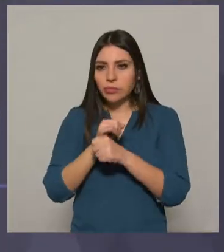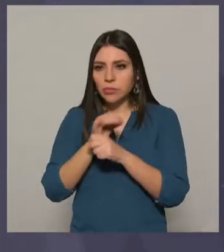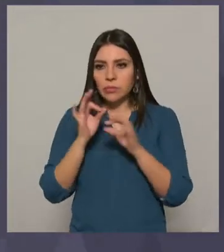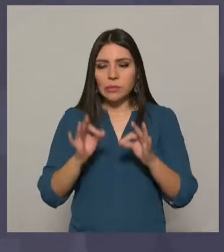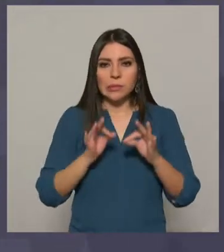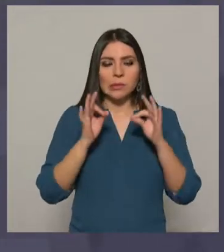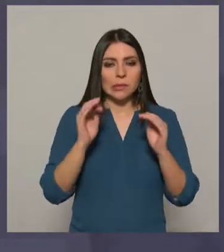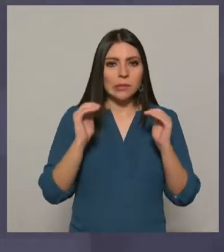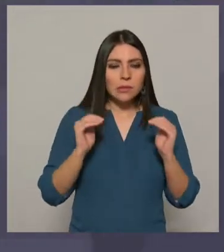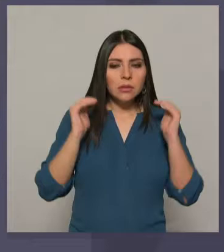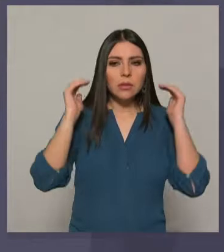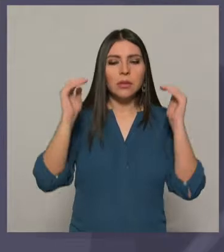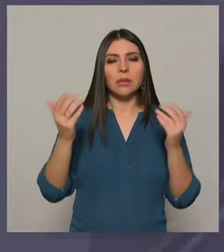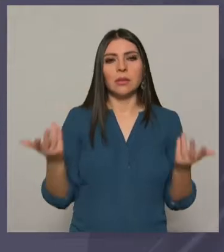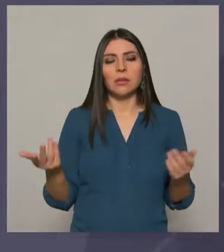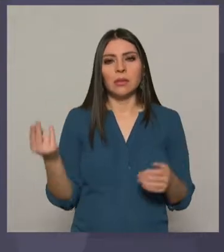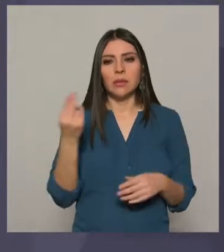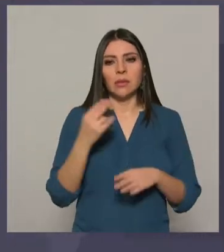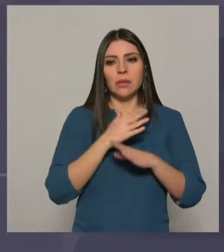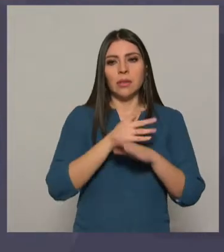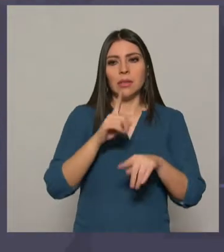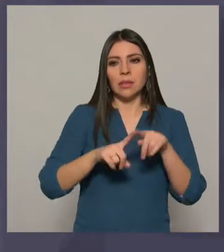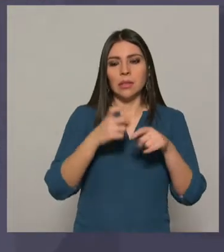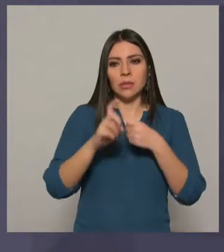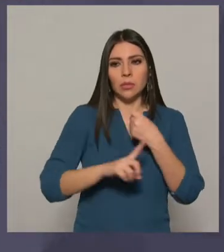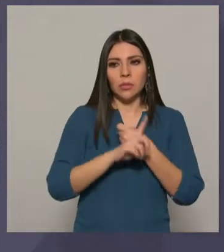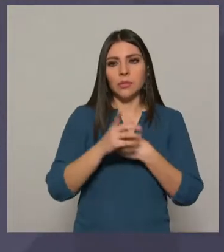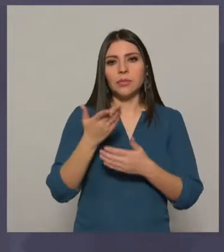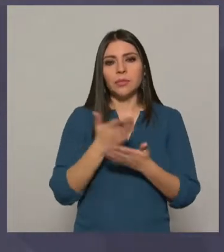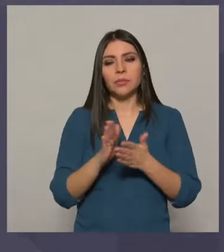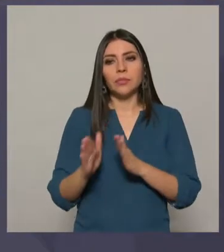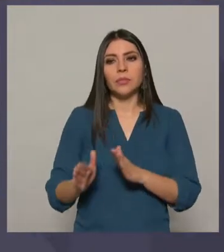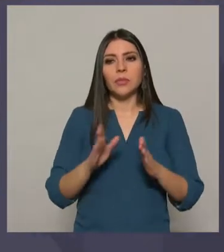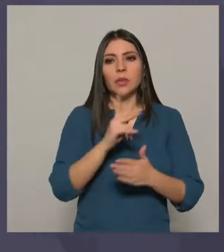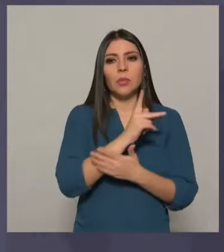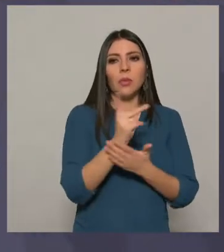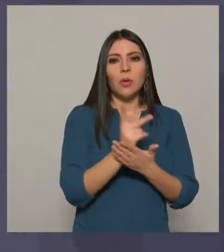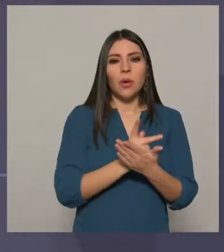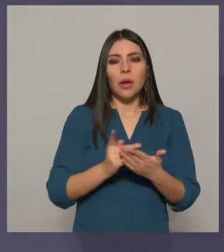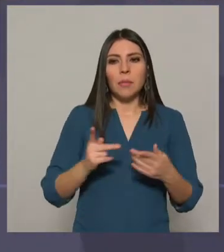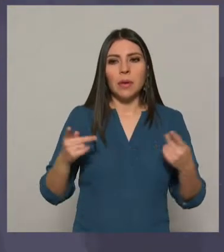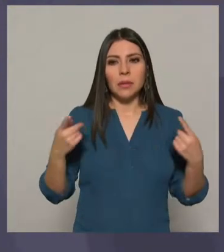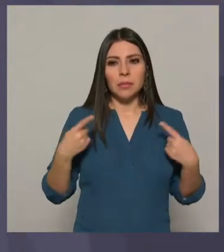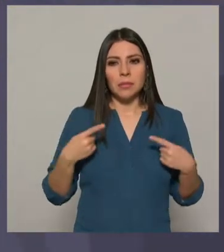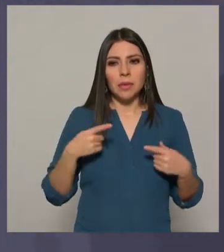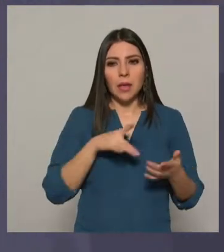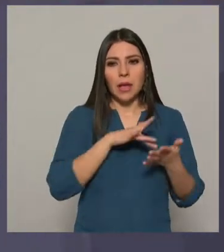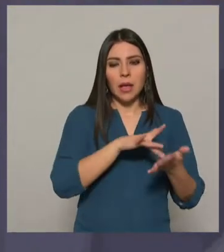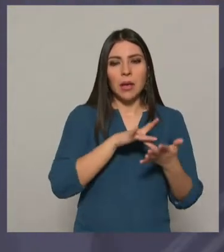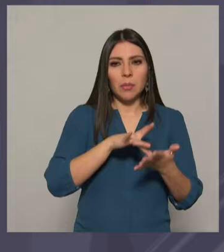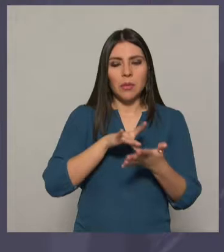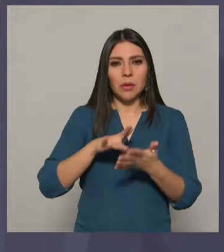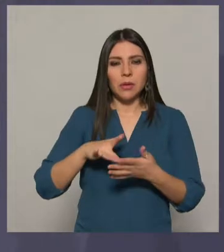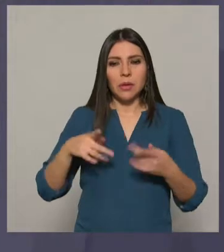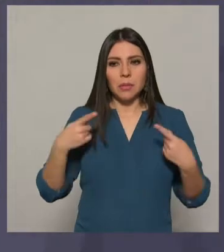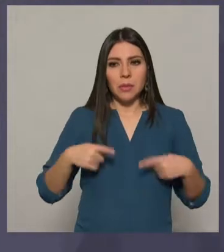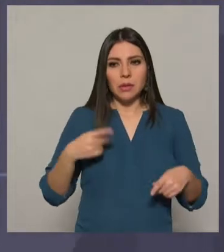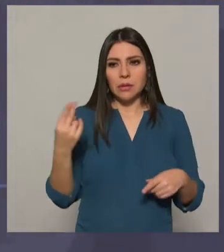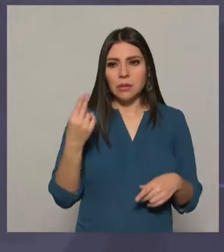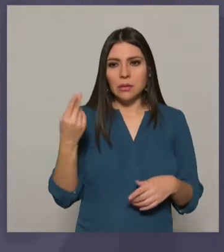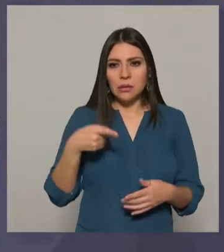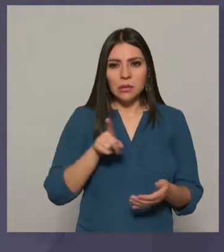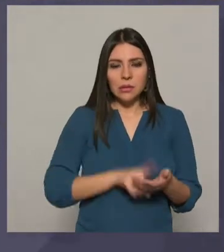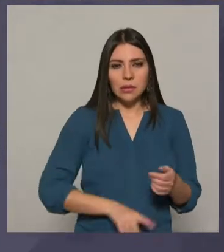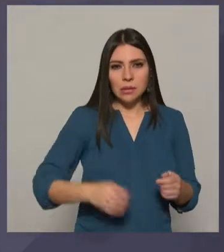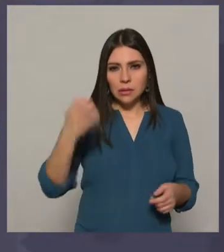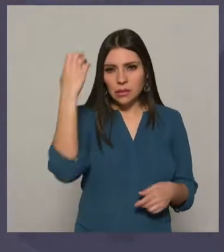lacerante. Yo creo que necesitamos que los programas sociales deban de ser evaluados y se acabe con